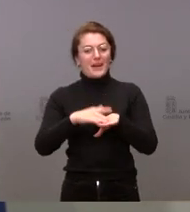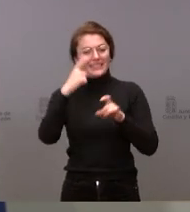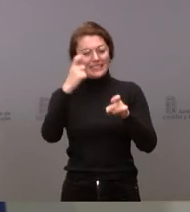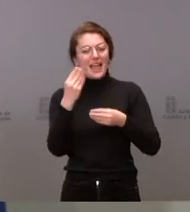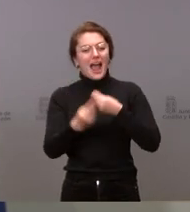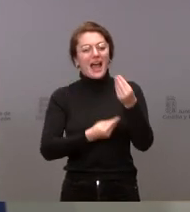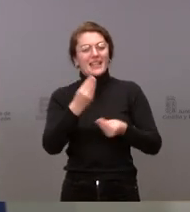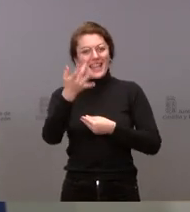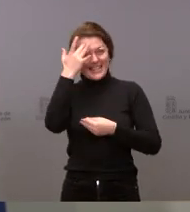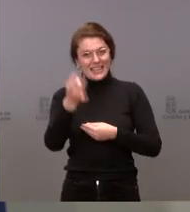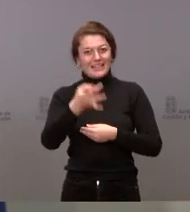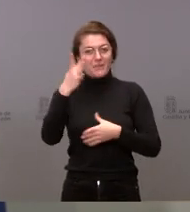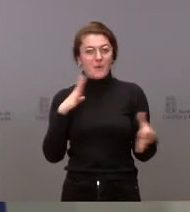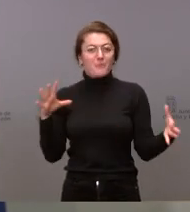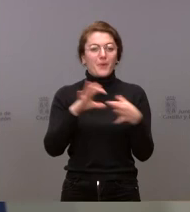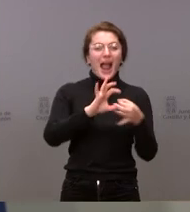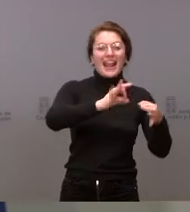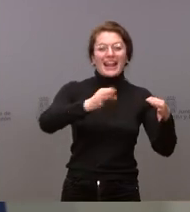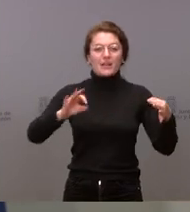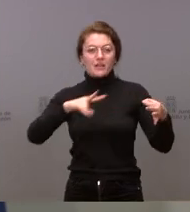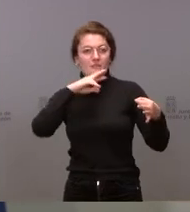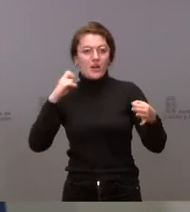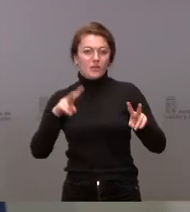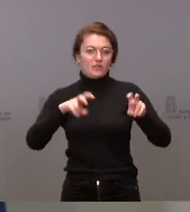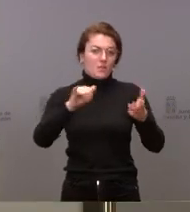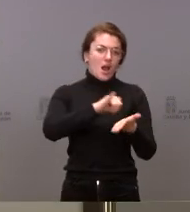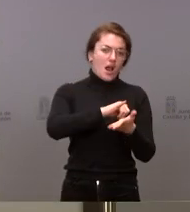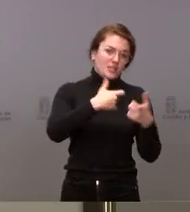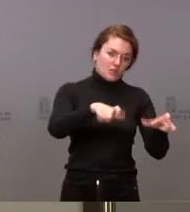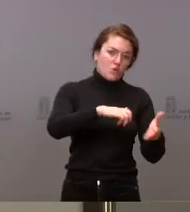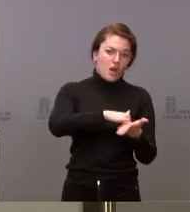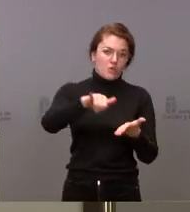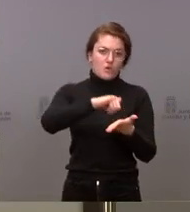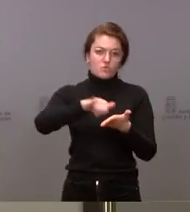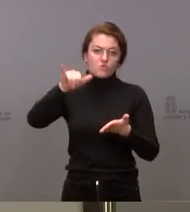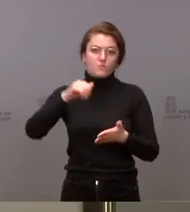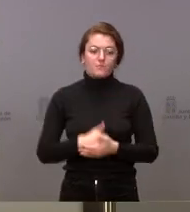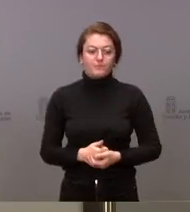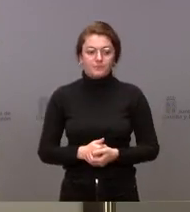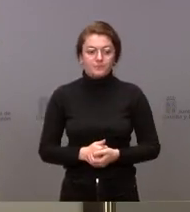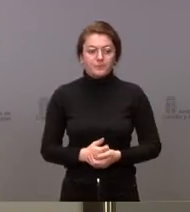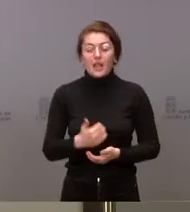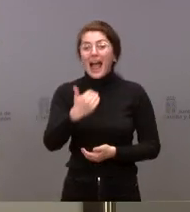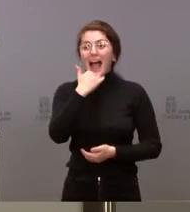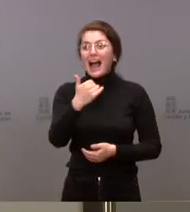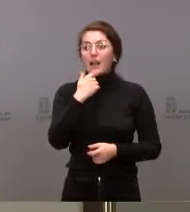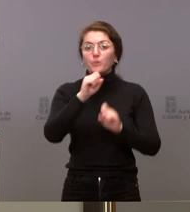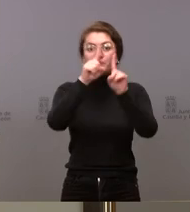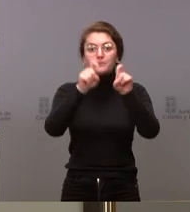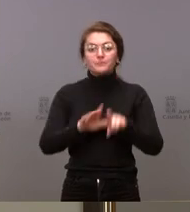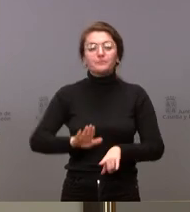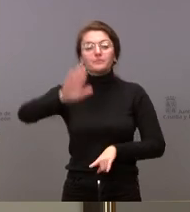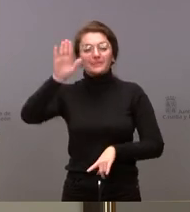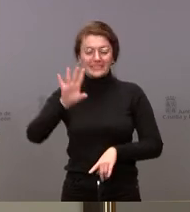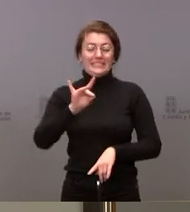con la cadena de valor del sector aeronáutico y aeroespacial alguna pregunta más si relacionado con